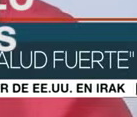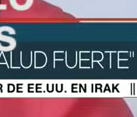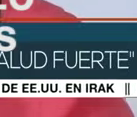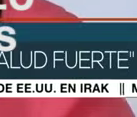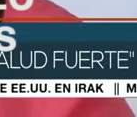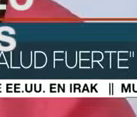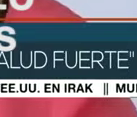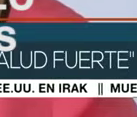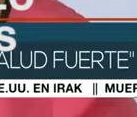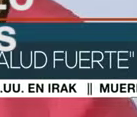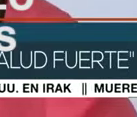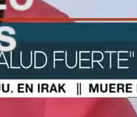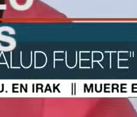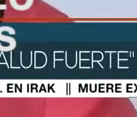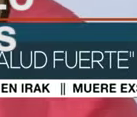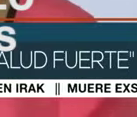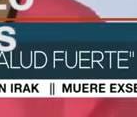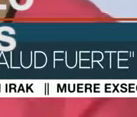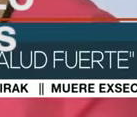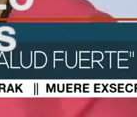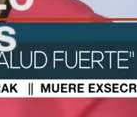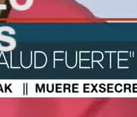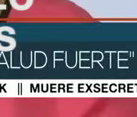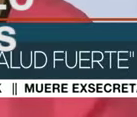todos los aspectos,